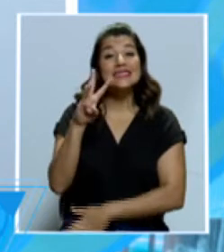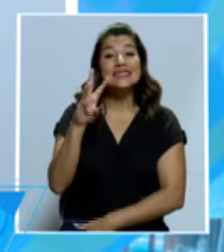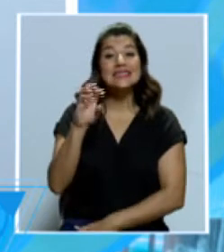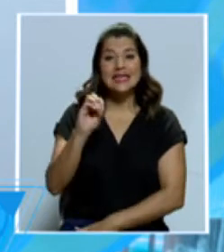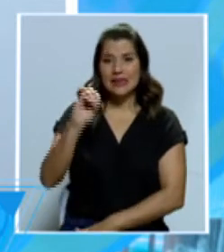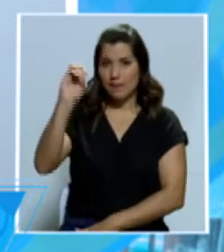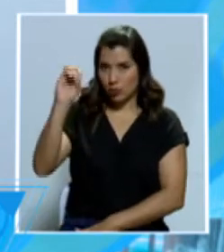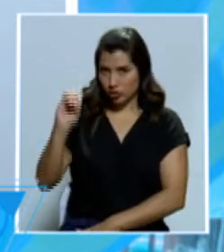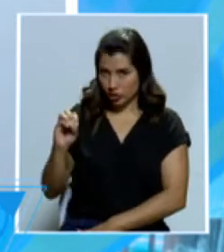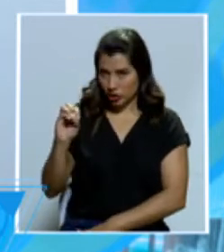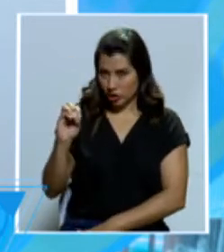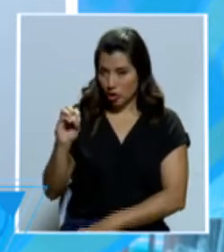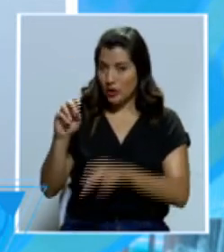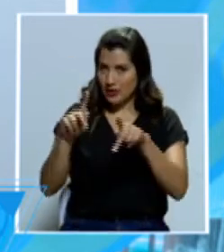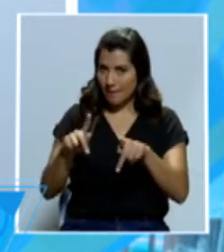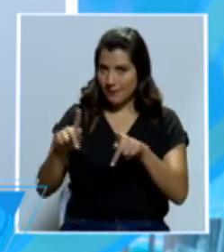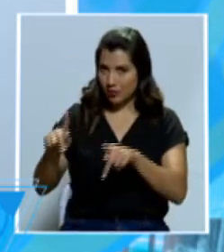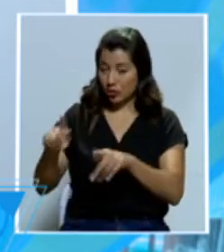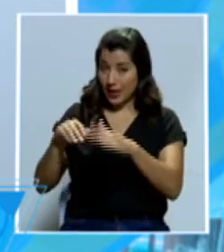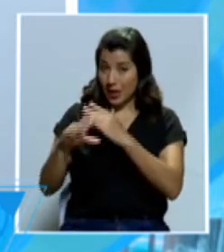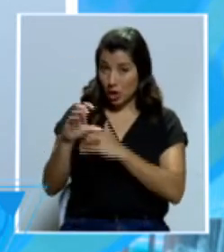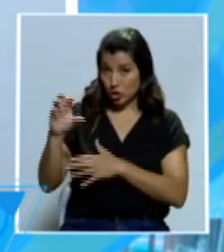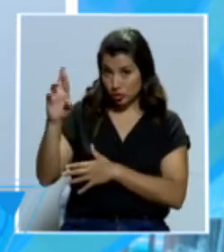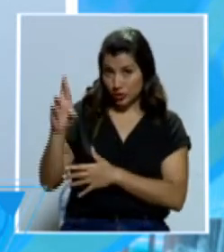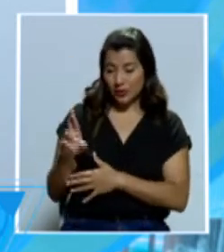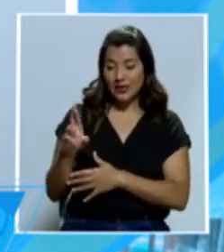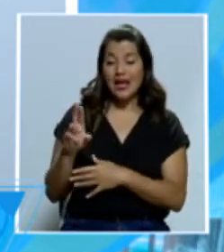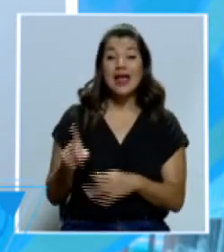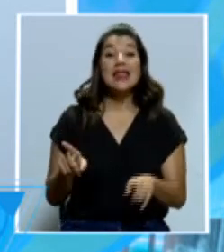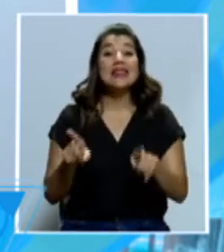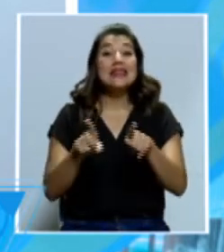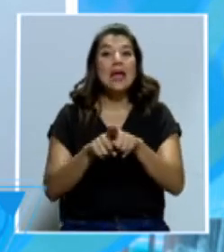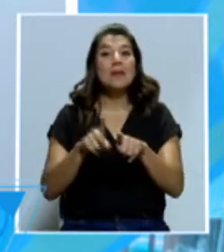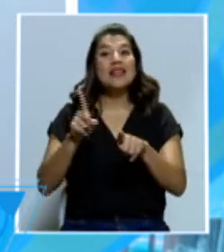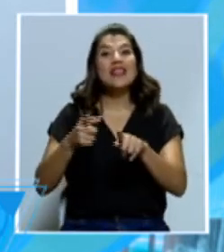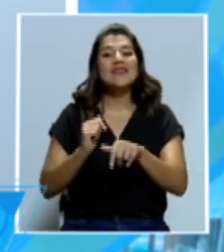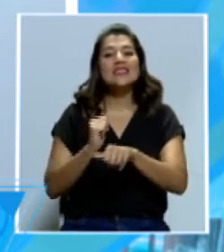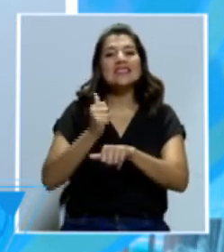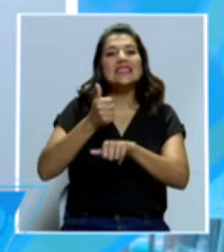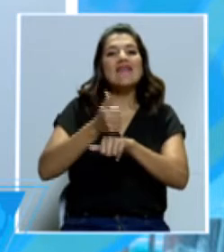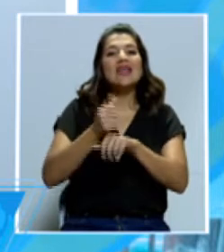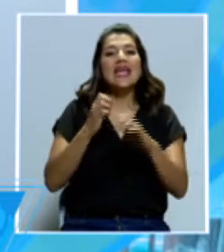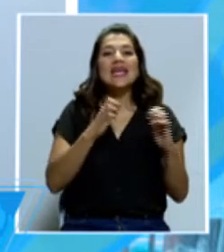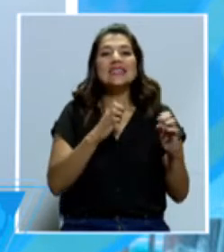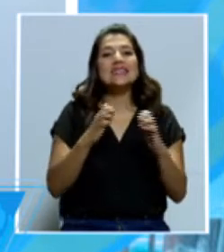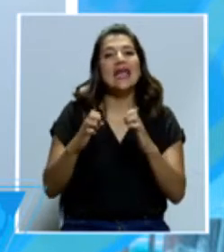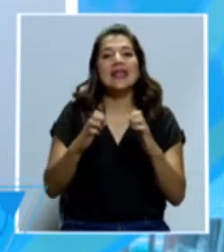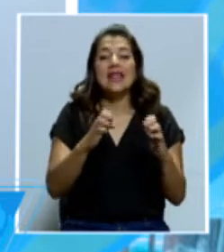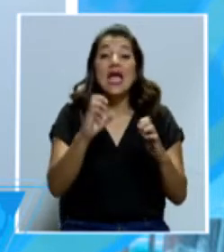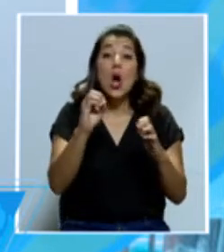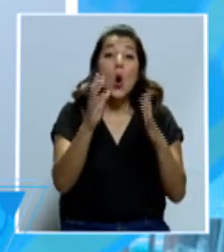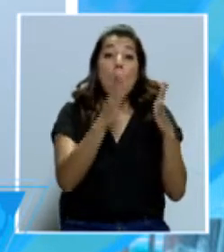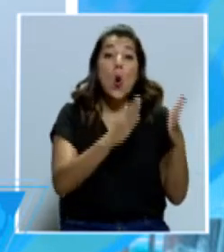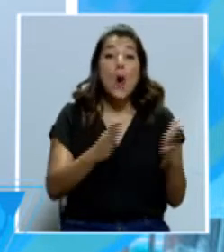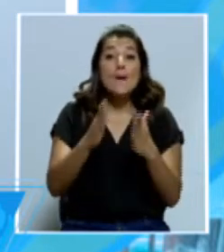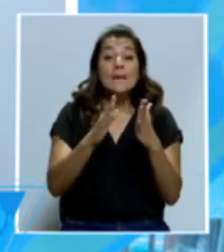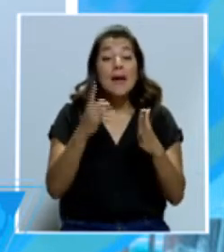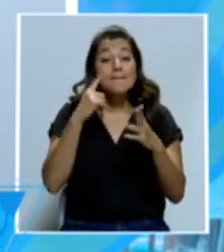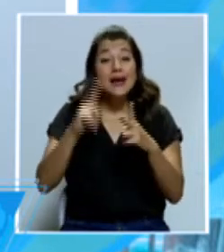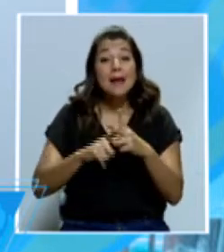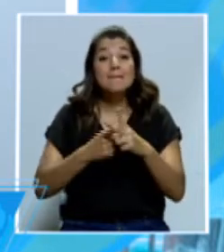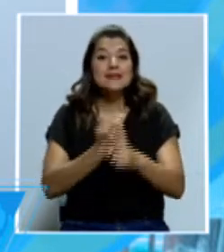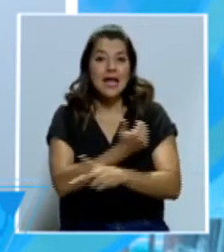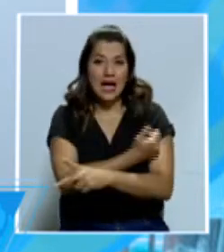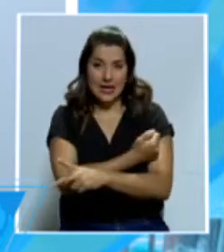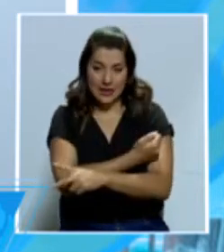Ahora, también se tienen que definir las estrategias de vacunación y acá parte de la estrategia